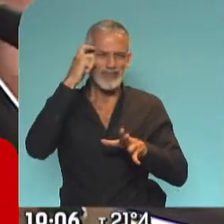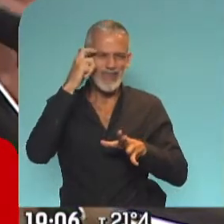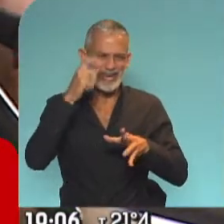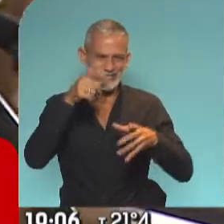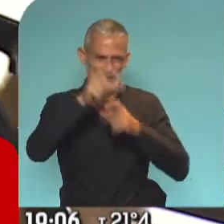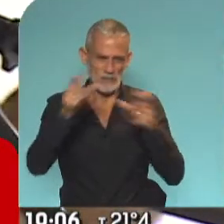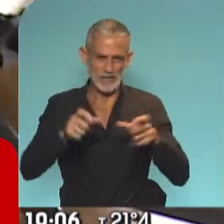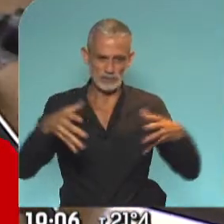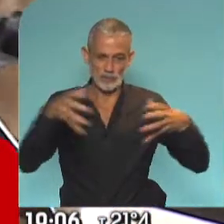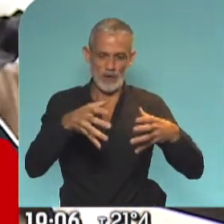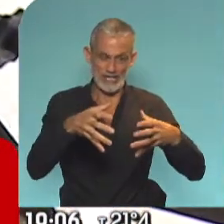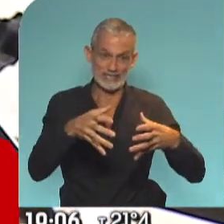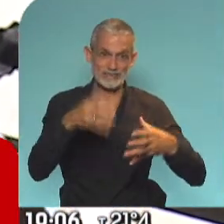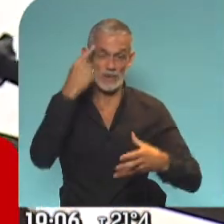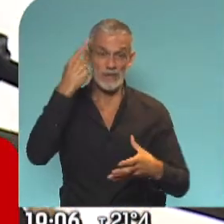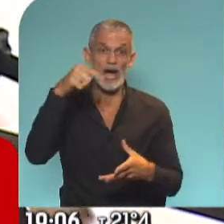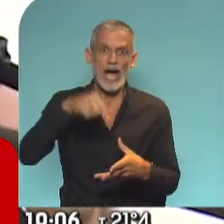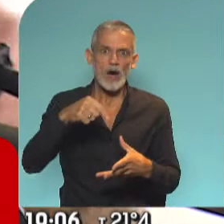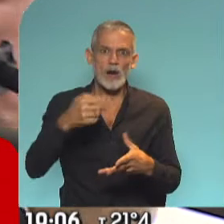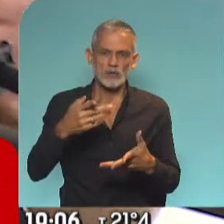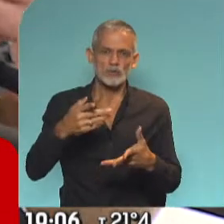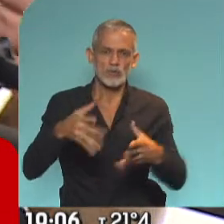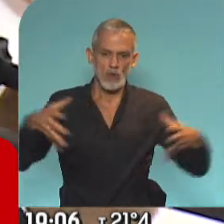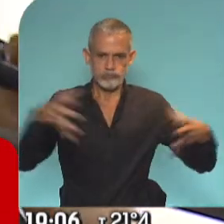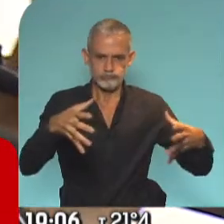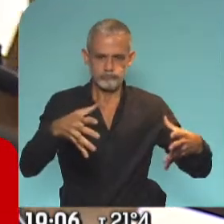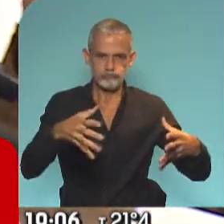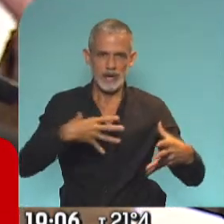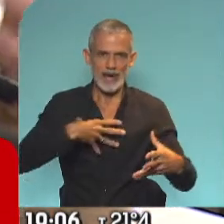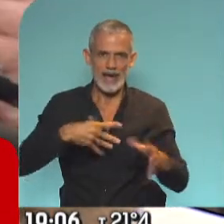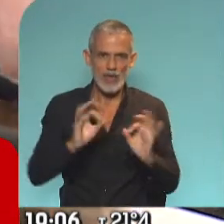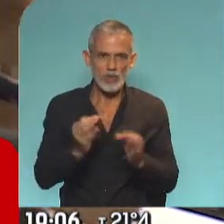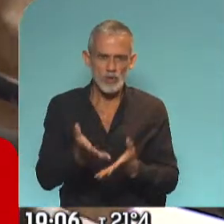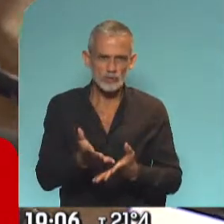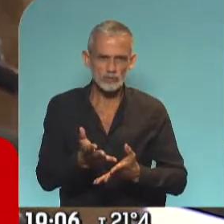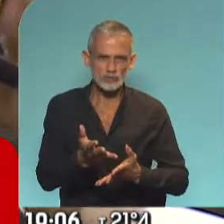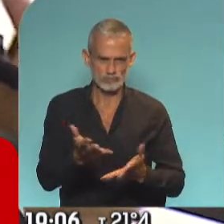personas. Bueno, imagínense que ahora estamos hablando de secciones completas. Esto quiere decir